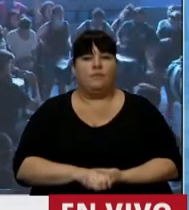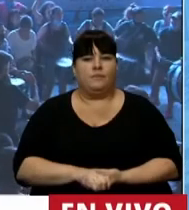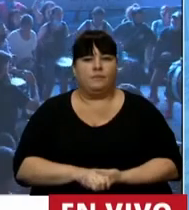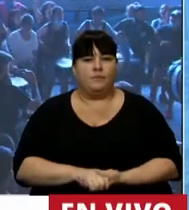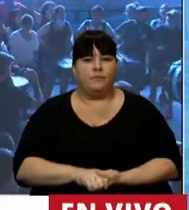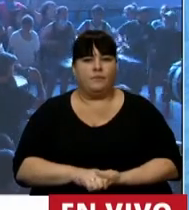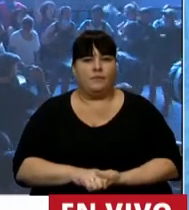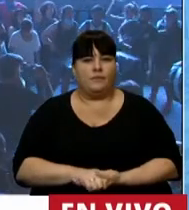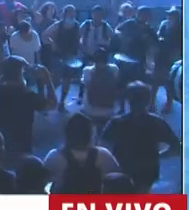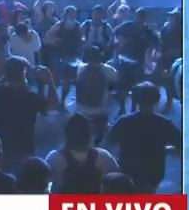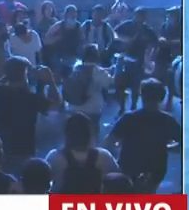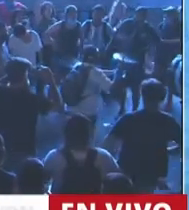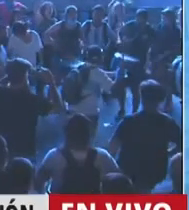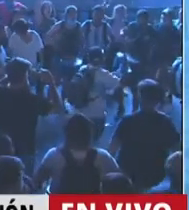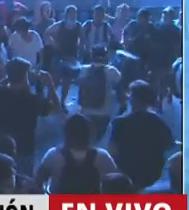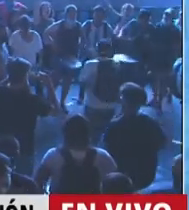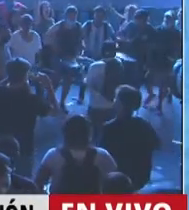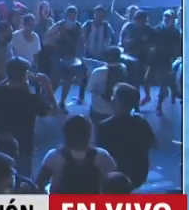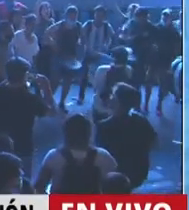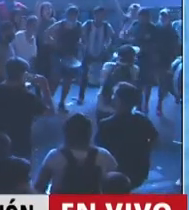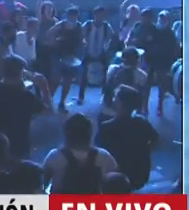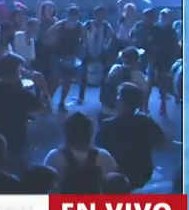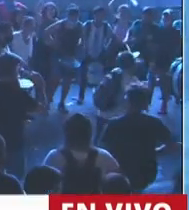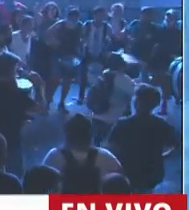uso de la palabra el diputado Albor Cantar.